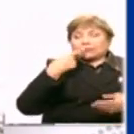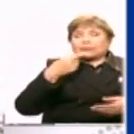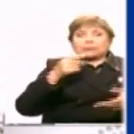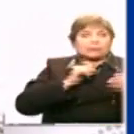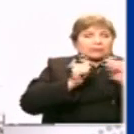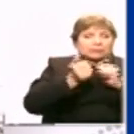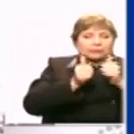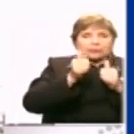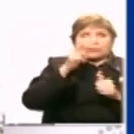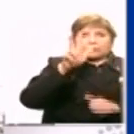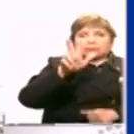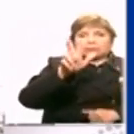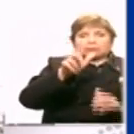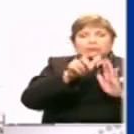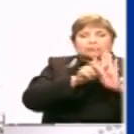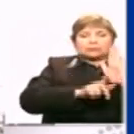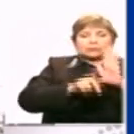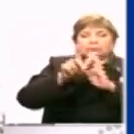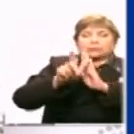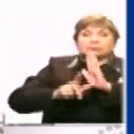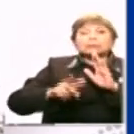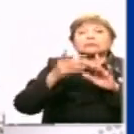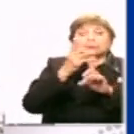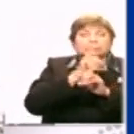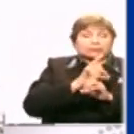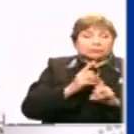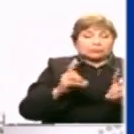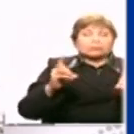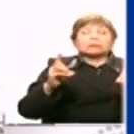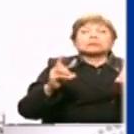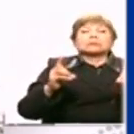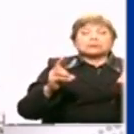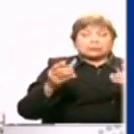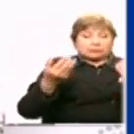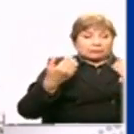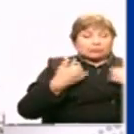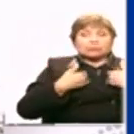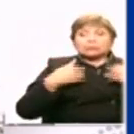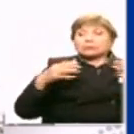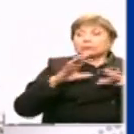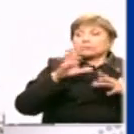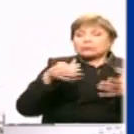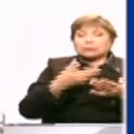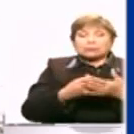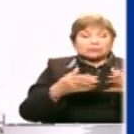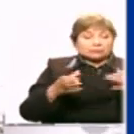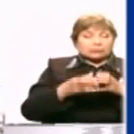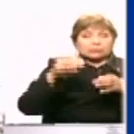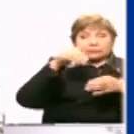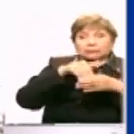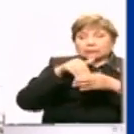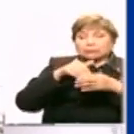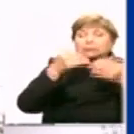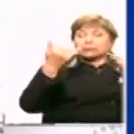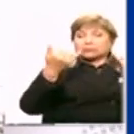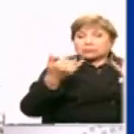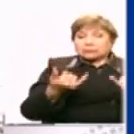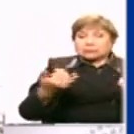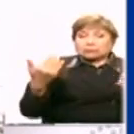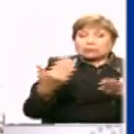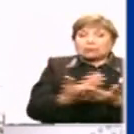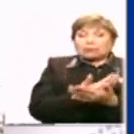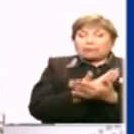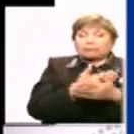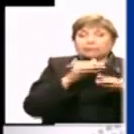han interpretado sus palabras casi como una amenaza. Es decir, si el gobierno se desvía, es el partido el que tiene que rectificar la